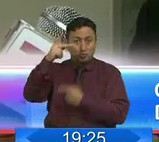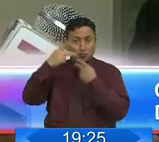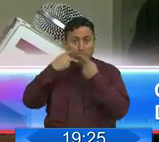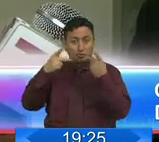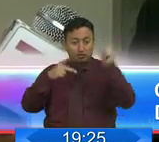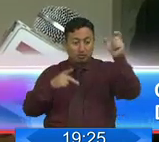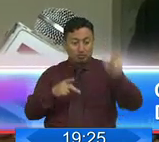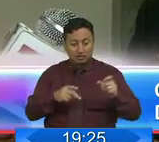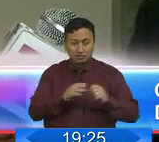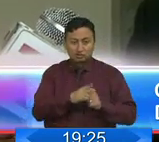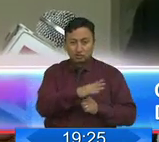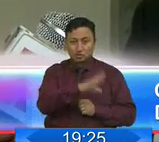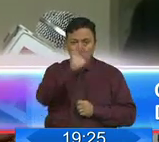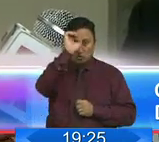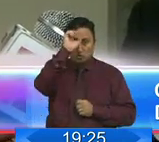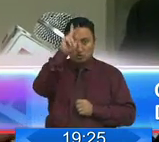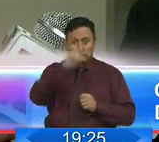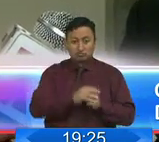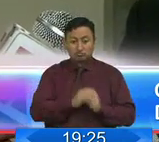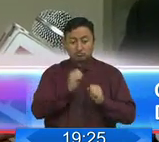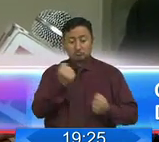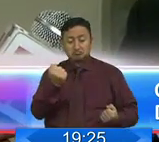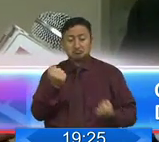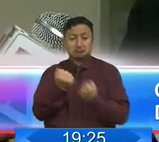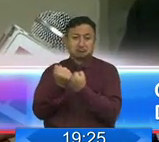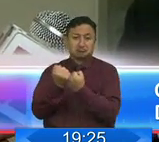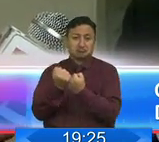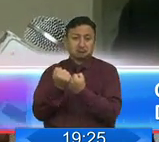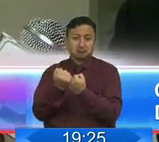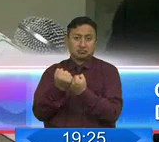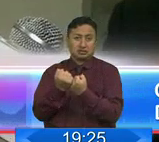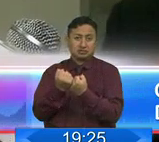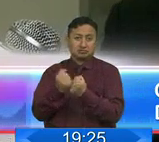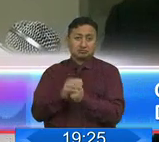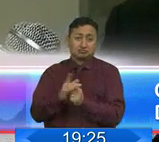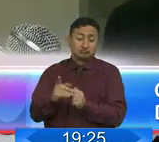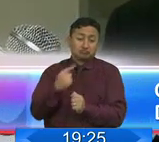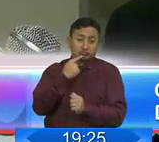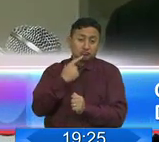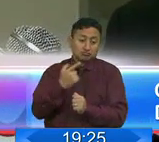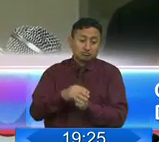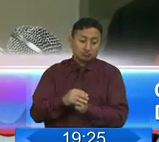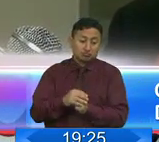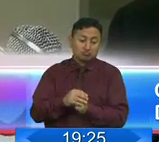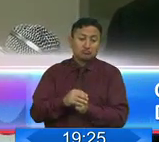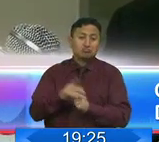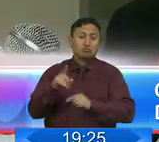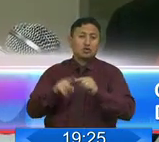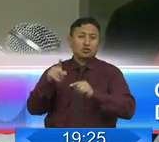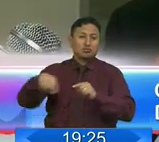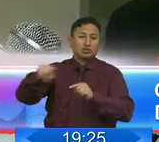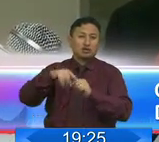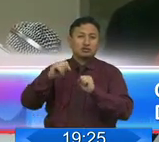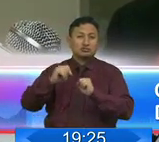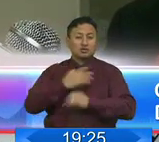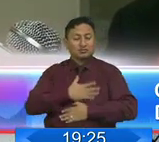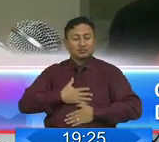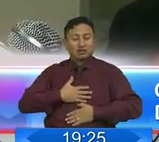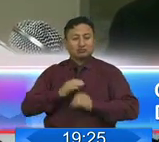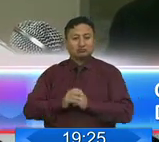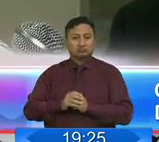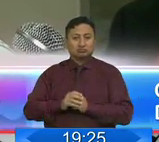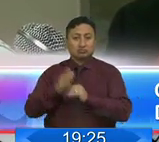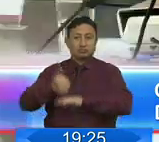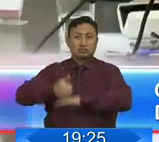gente apoyo, y yo diría que está en muchos caso satisfacción, porque es una muy